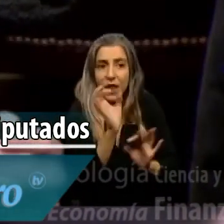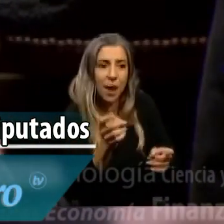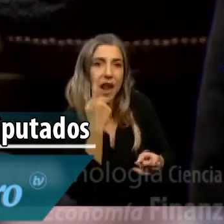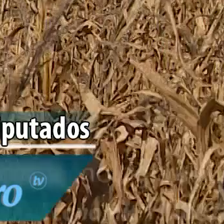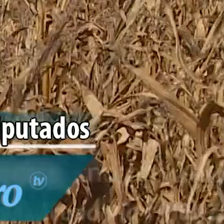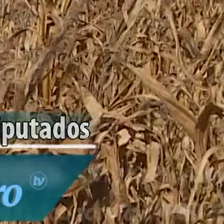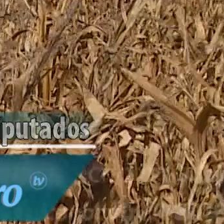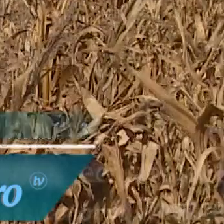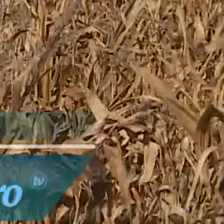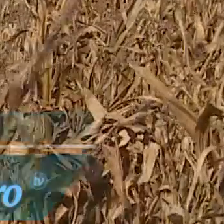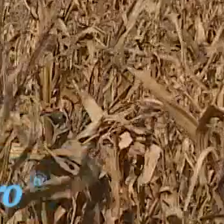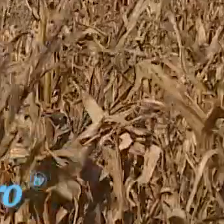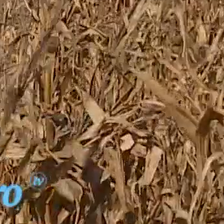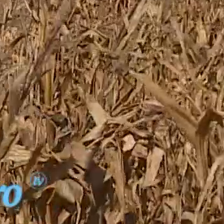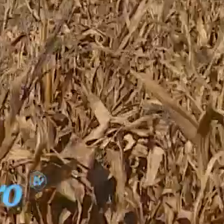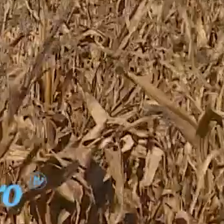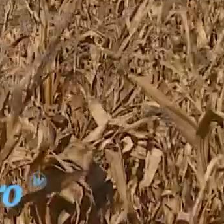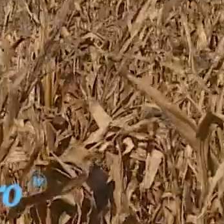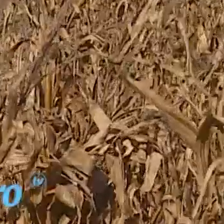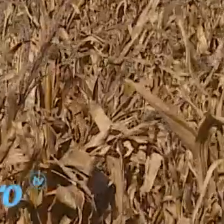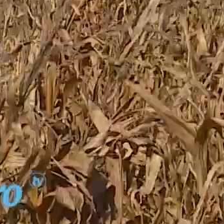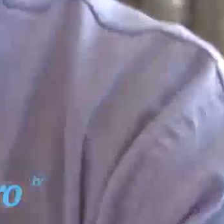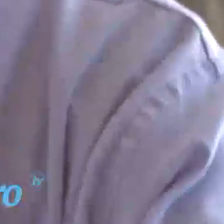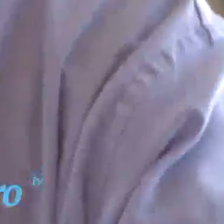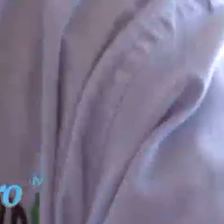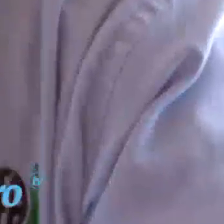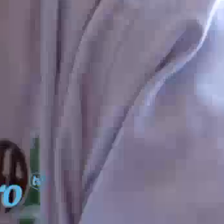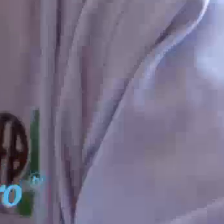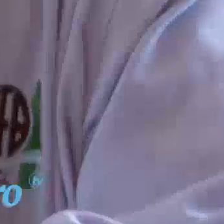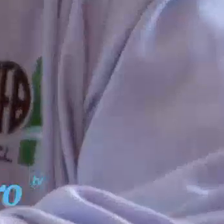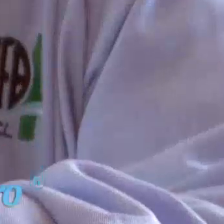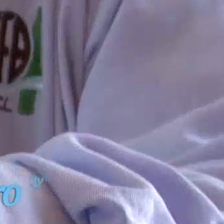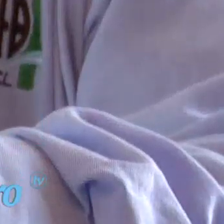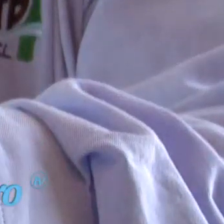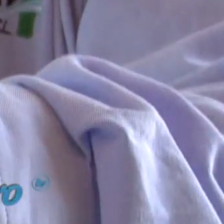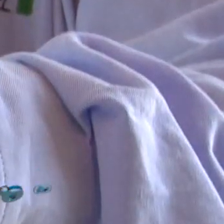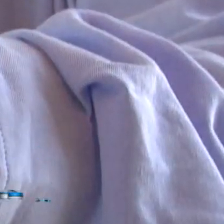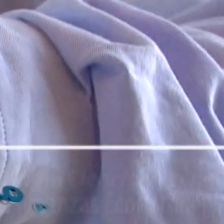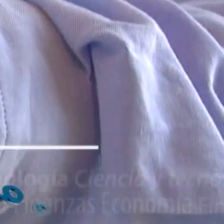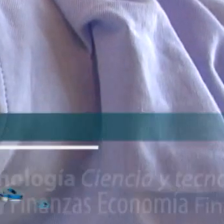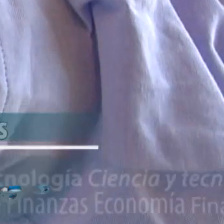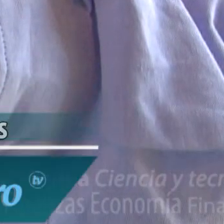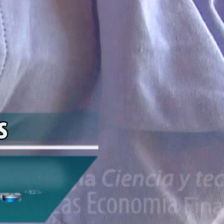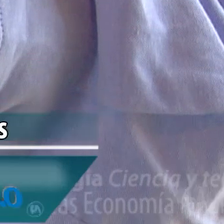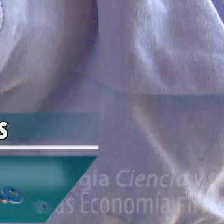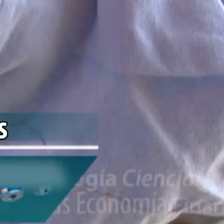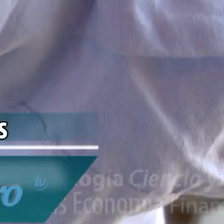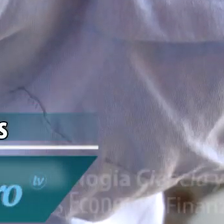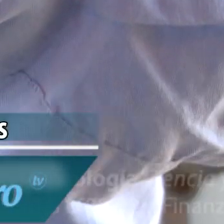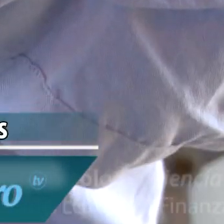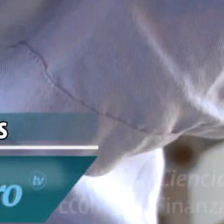nafta, el productor, la logística, el transporte que utiliza para la producción el